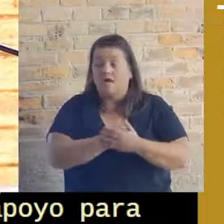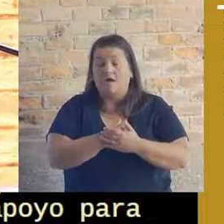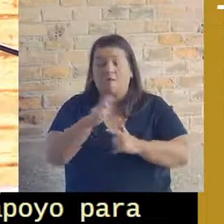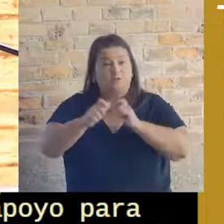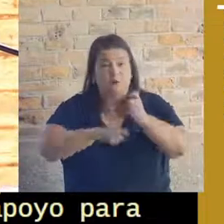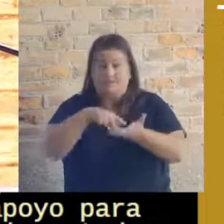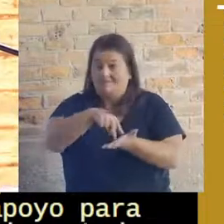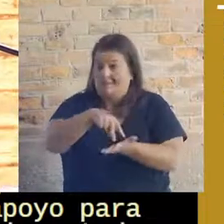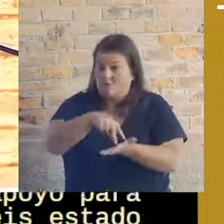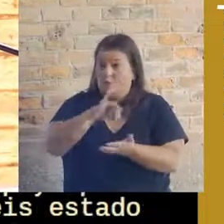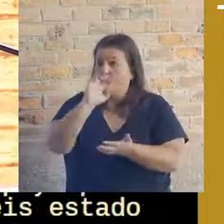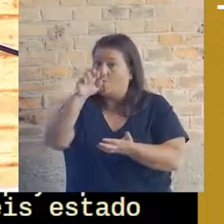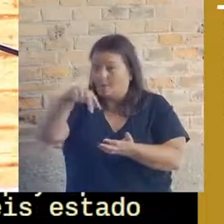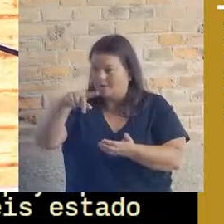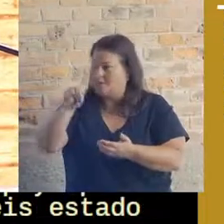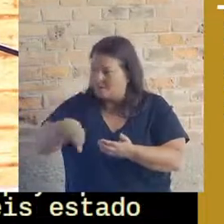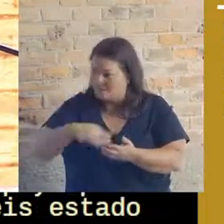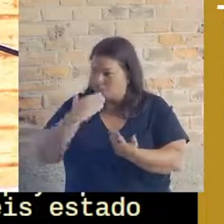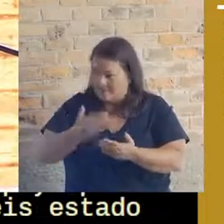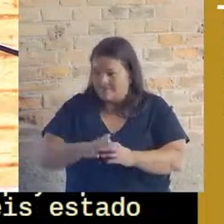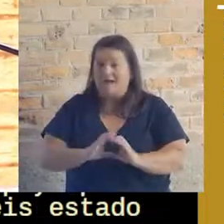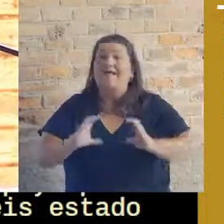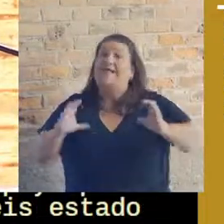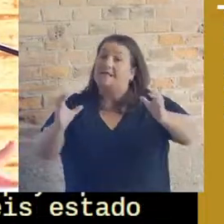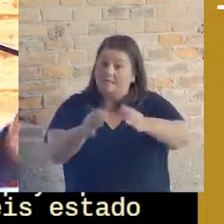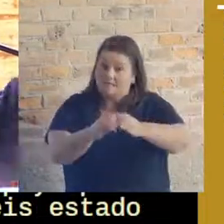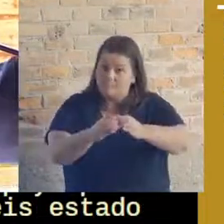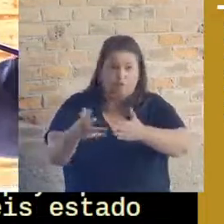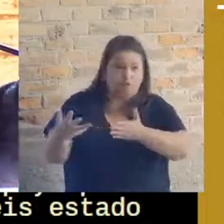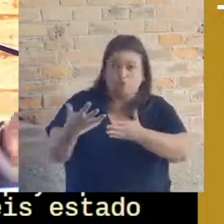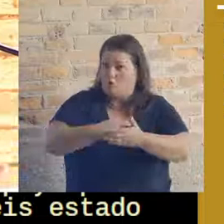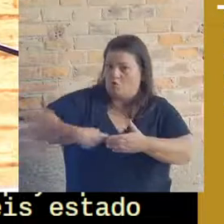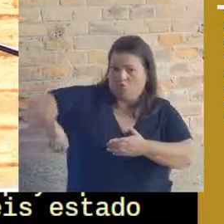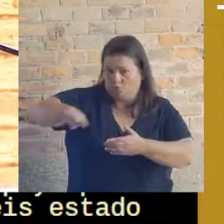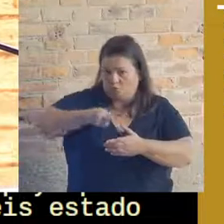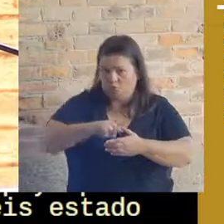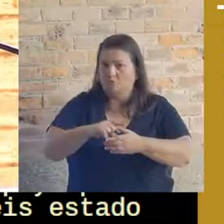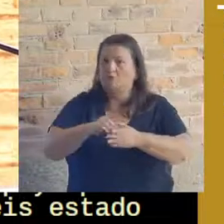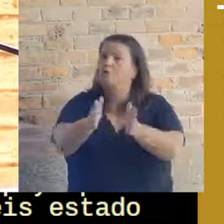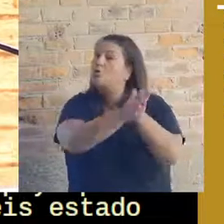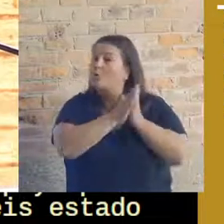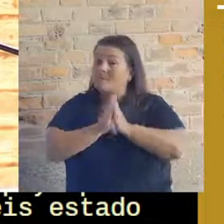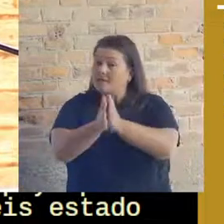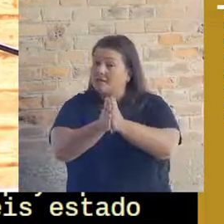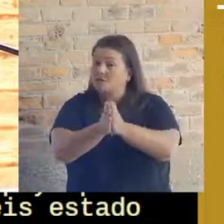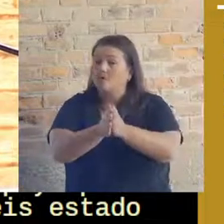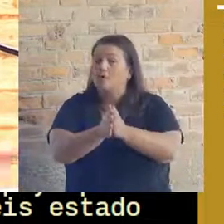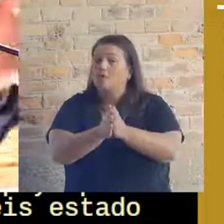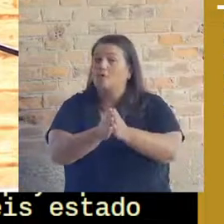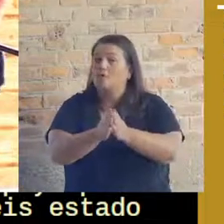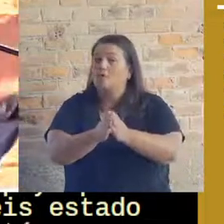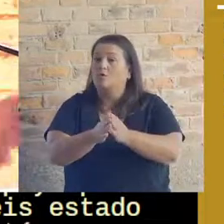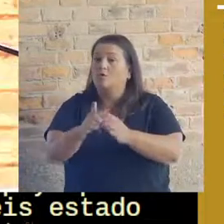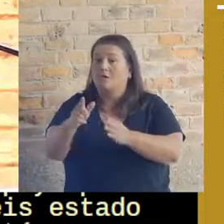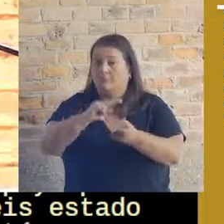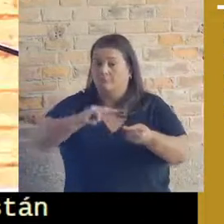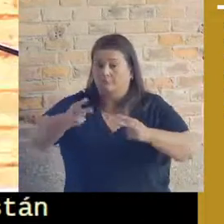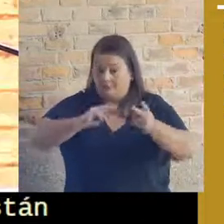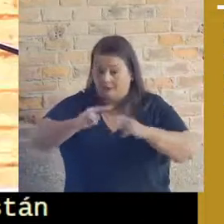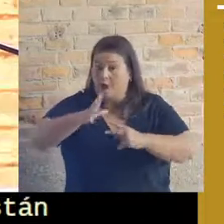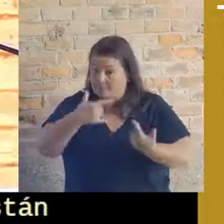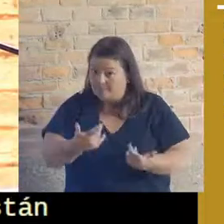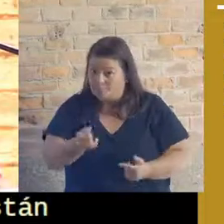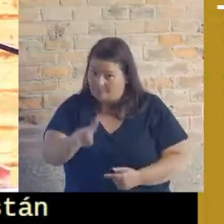los que habéis estado Juan también el equipo todos los compañeros del que están interpretando mis